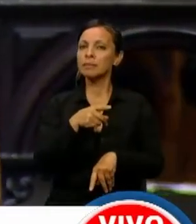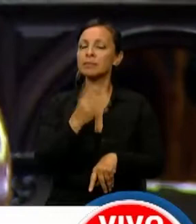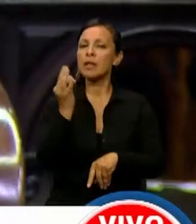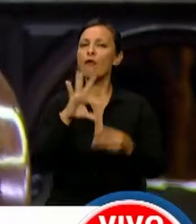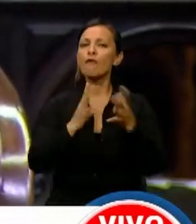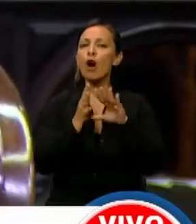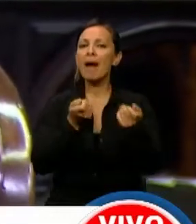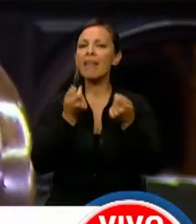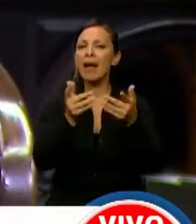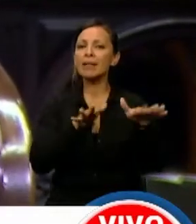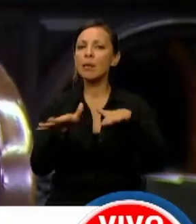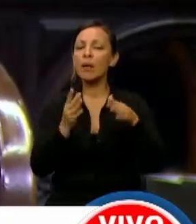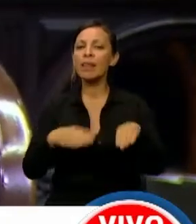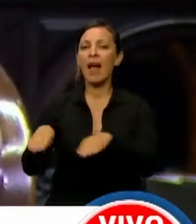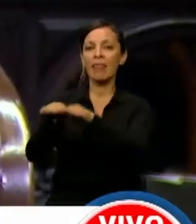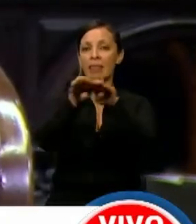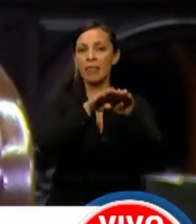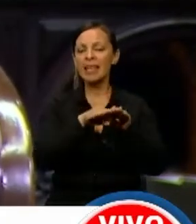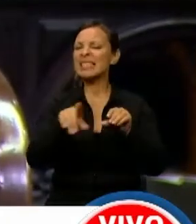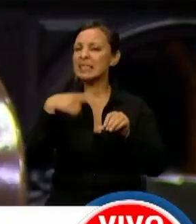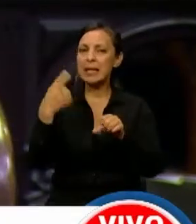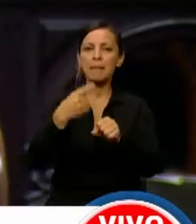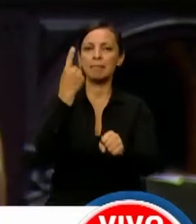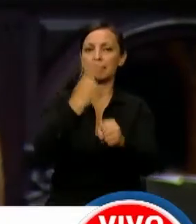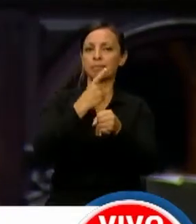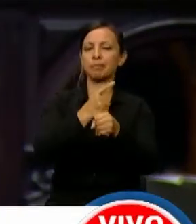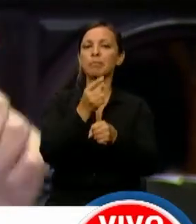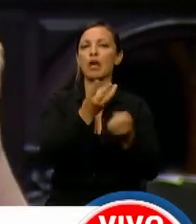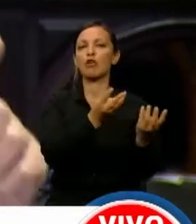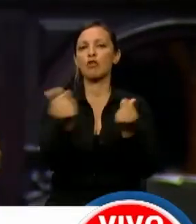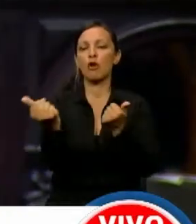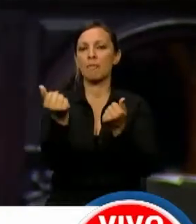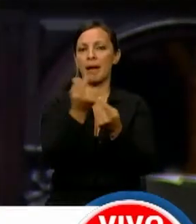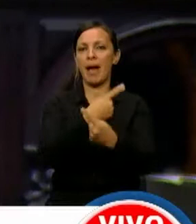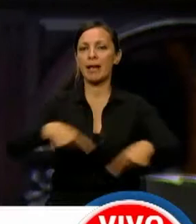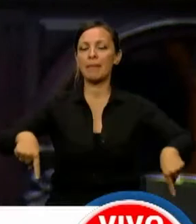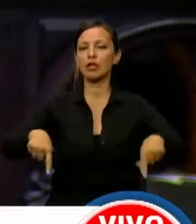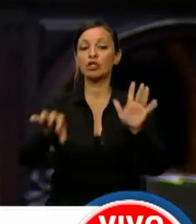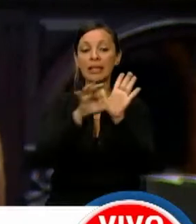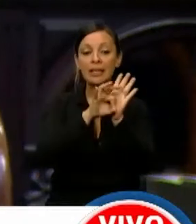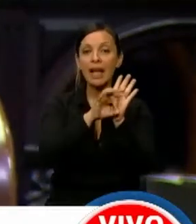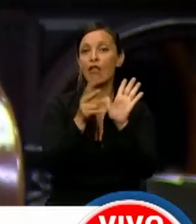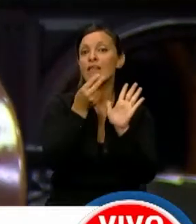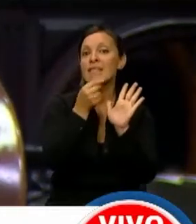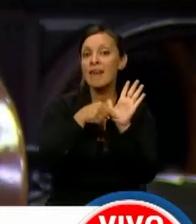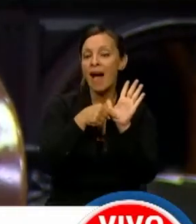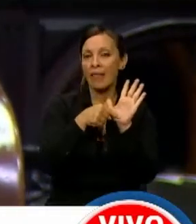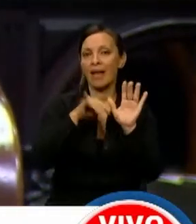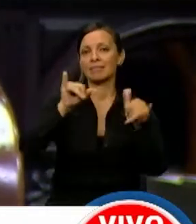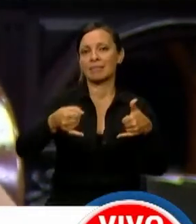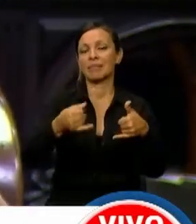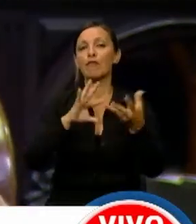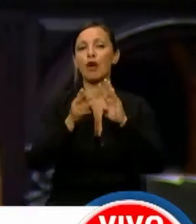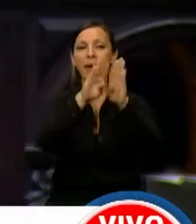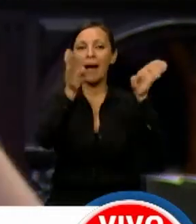de igualdad de condiciones, siempre priorizar la compra de alimentos sin etiquetar. De esa manera, nuestros